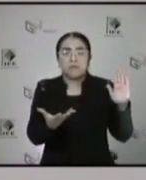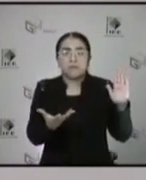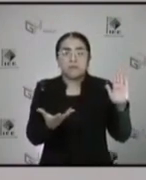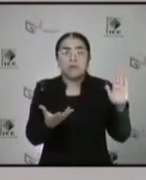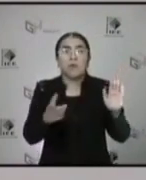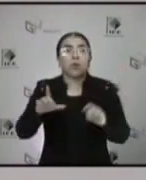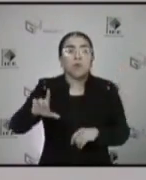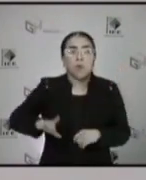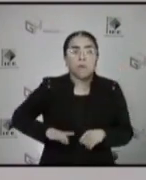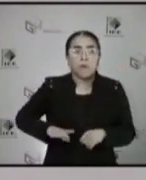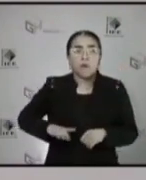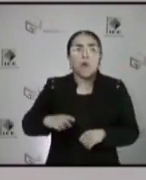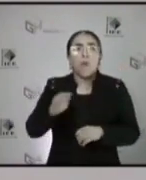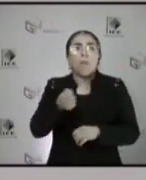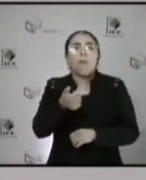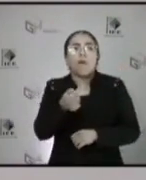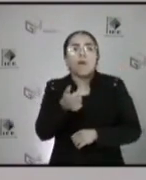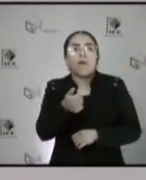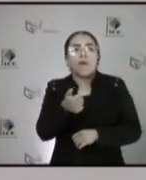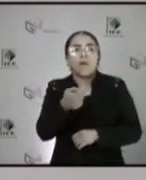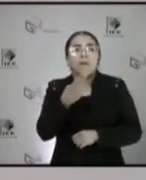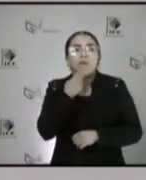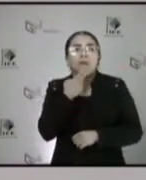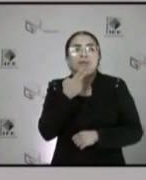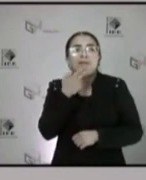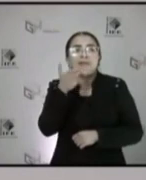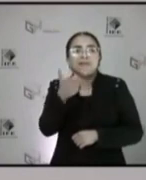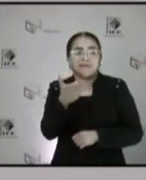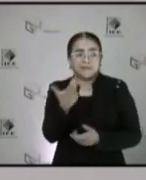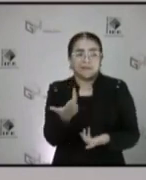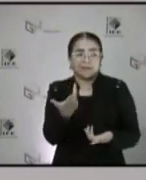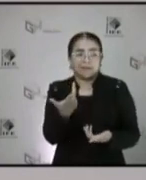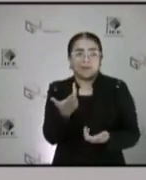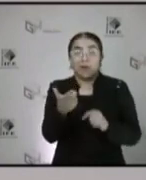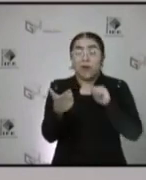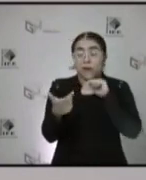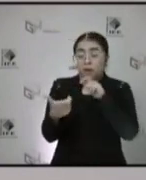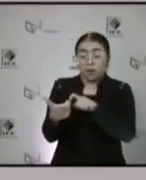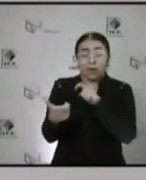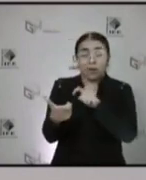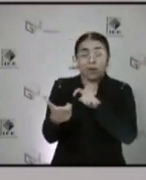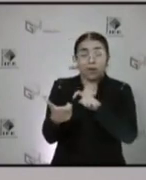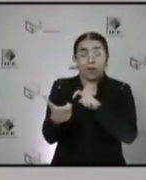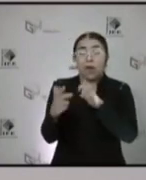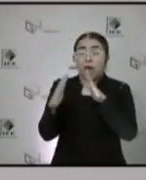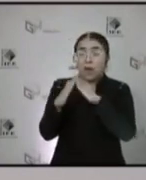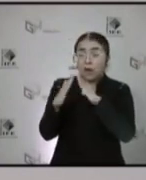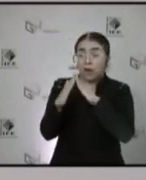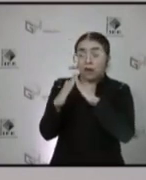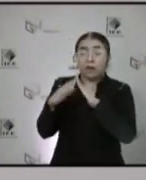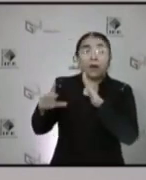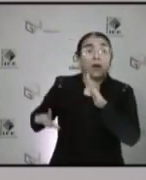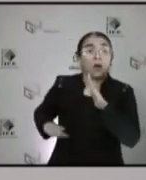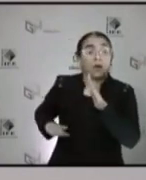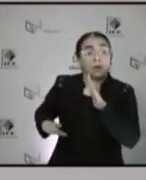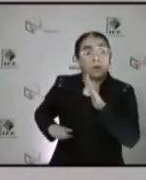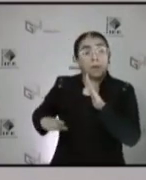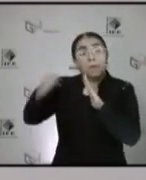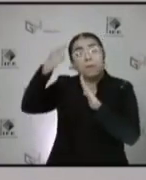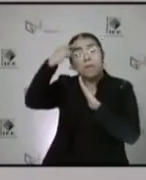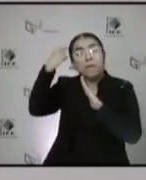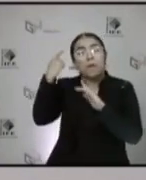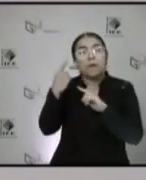un gobierno austero el que voy a encabezar. Vamos a utilizar la Casa de Gobierno para